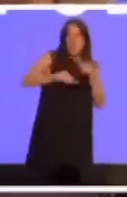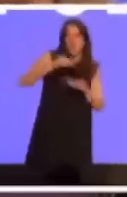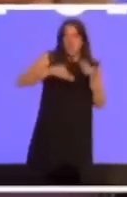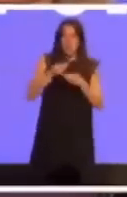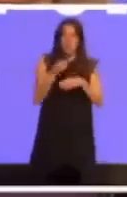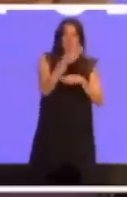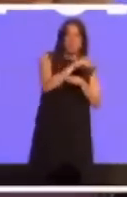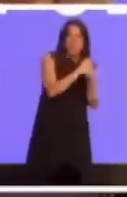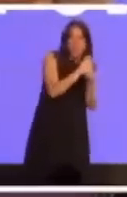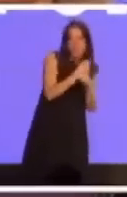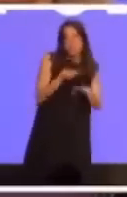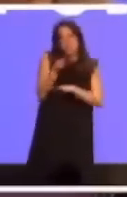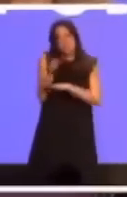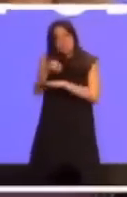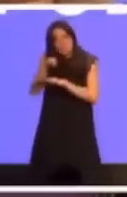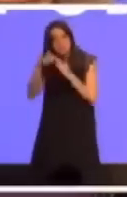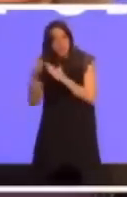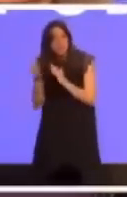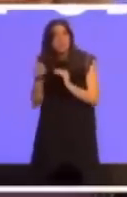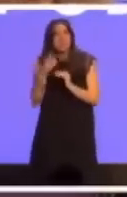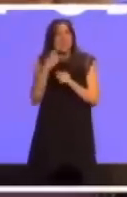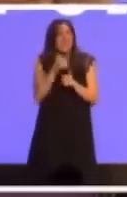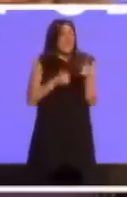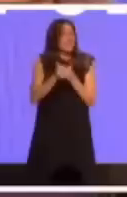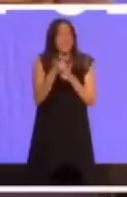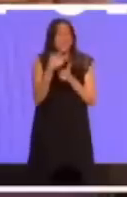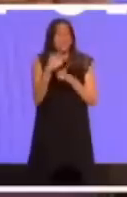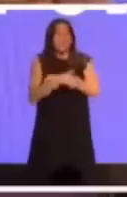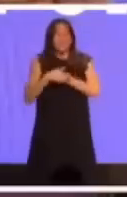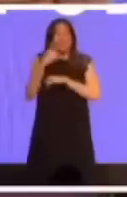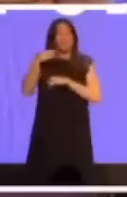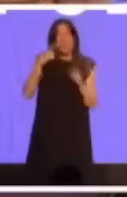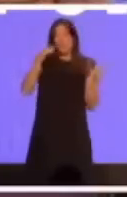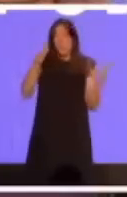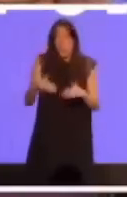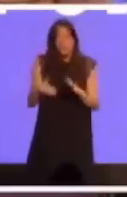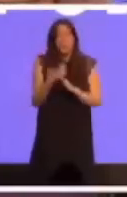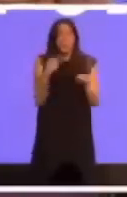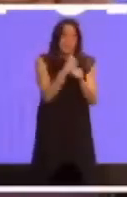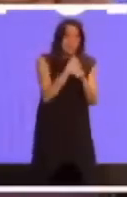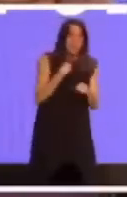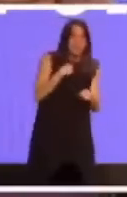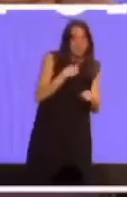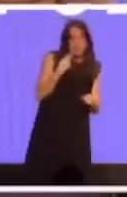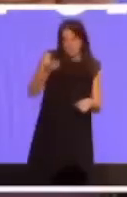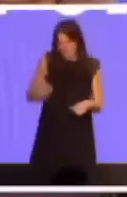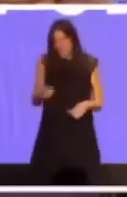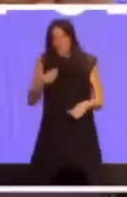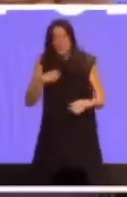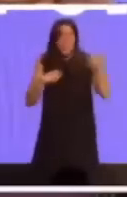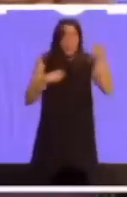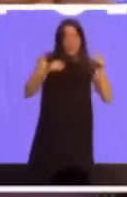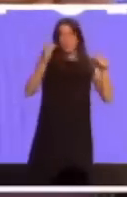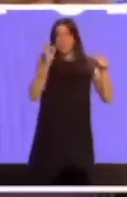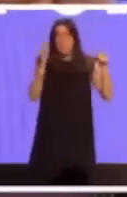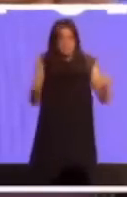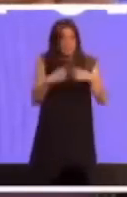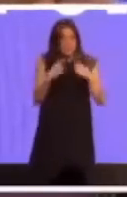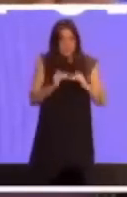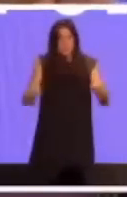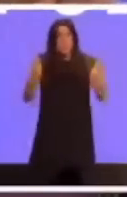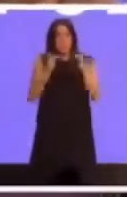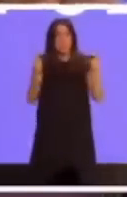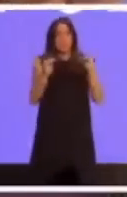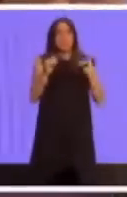prioridad es que no haya pobreza menstrual nuestra prioridad es que a mismo trabajo igual salario para una mujer que para un hombre nuestra